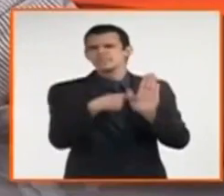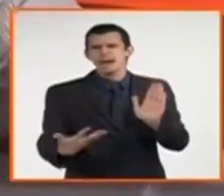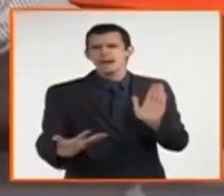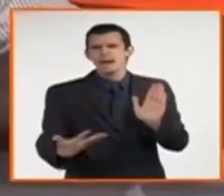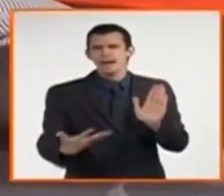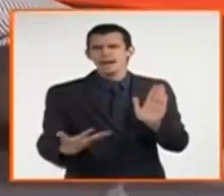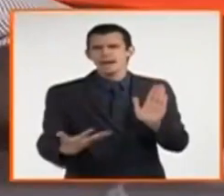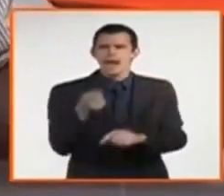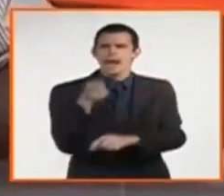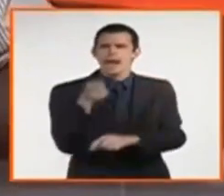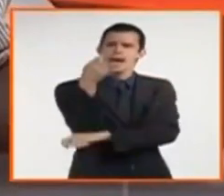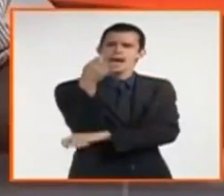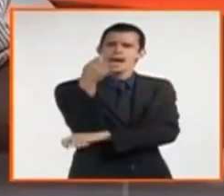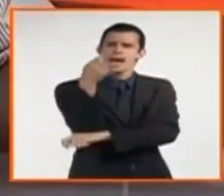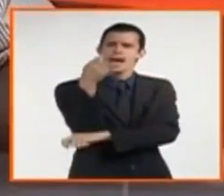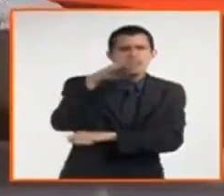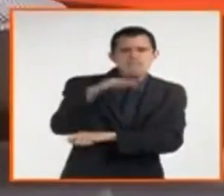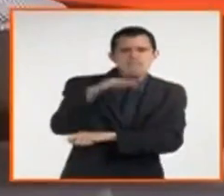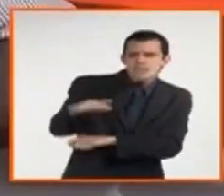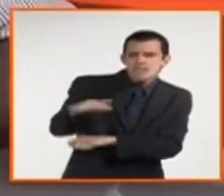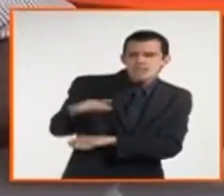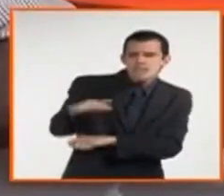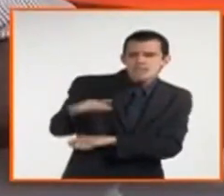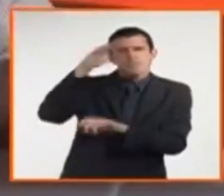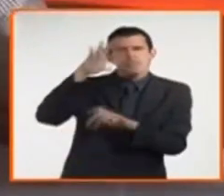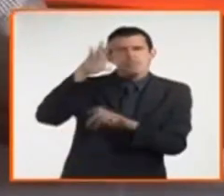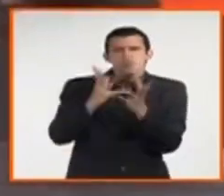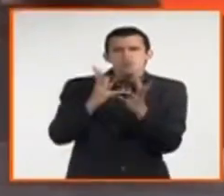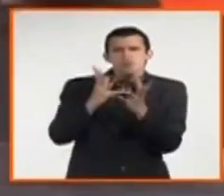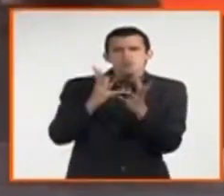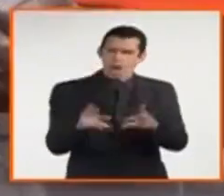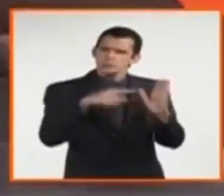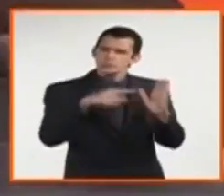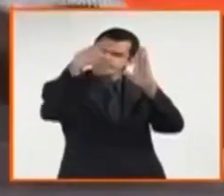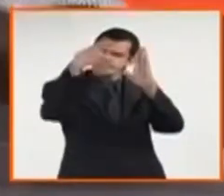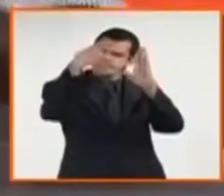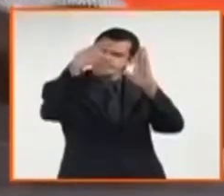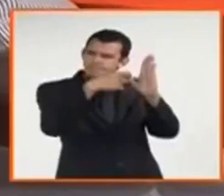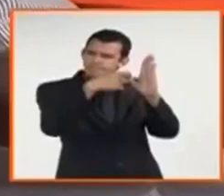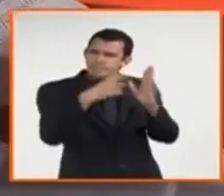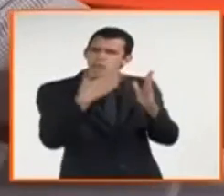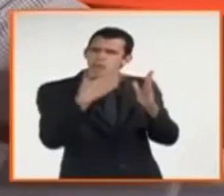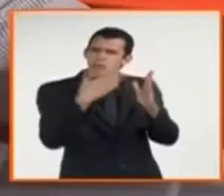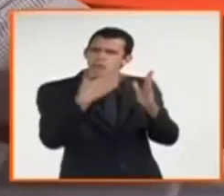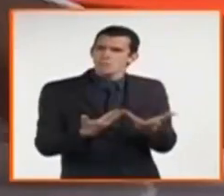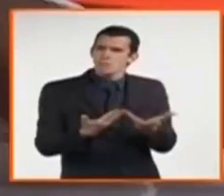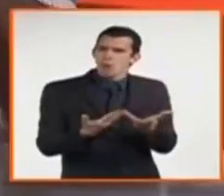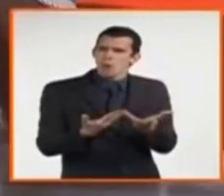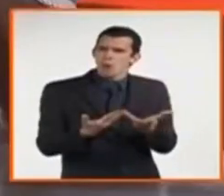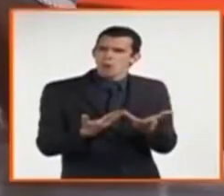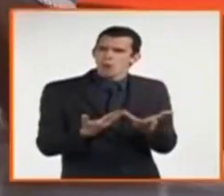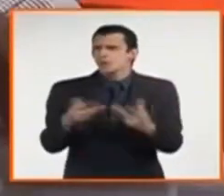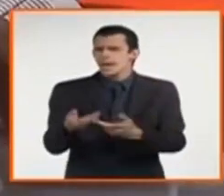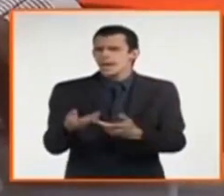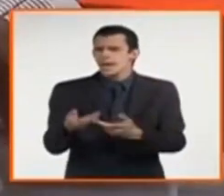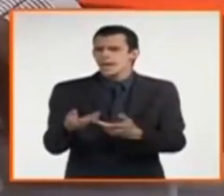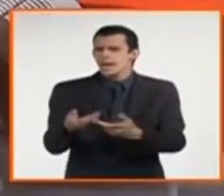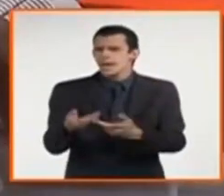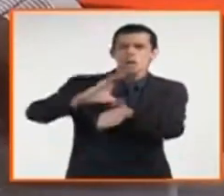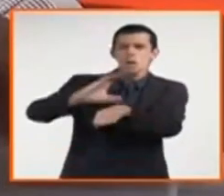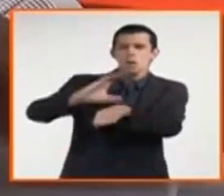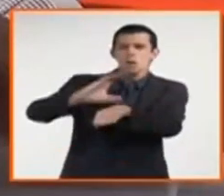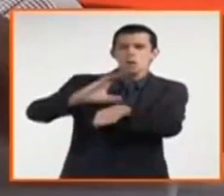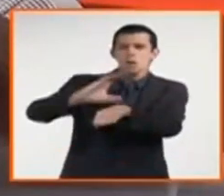y educación para el mundo digital ambas pegada vamos a empezar un ejercicio